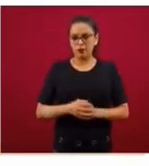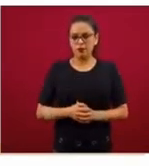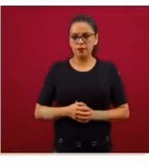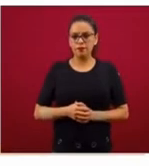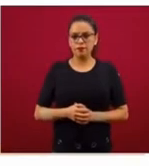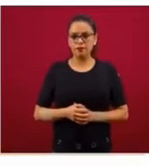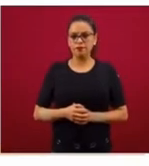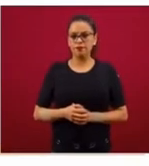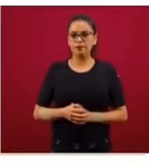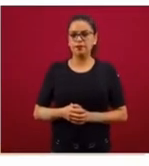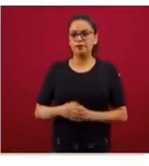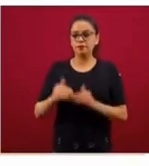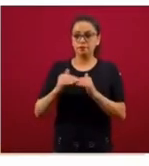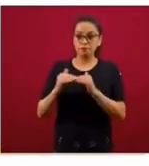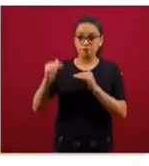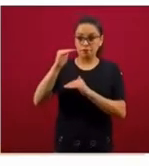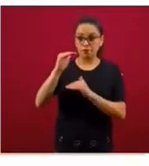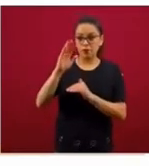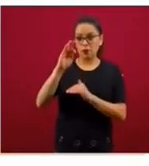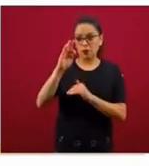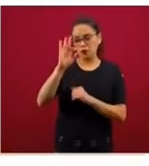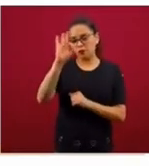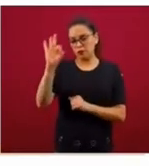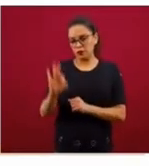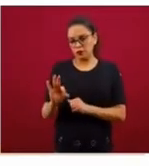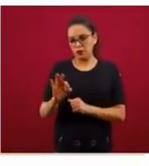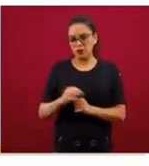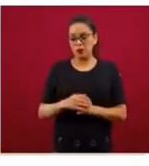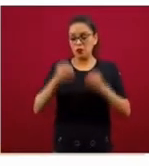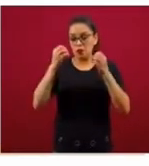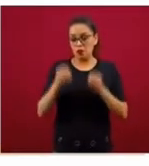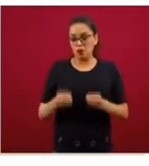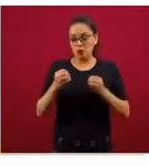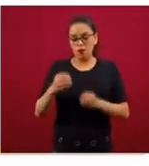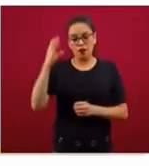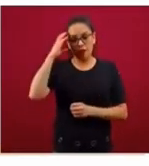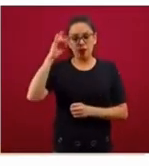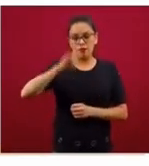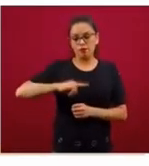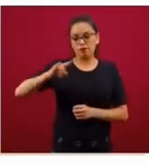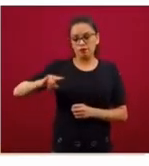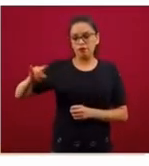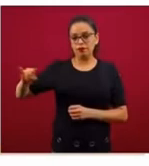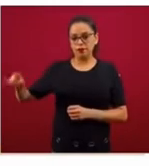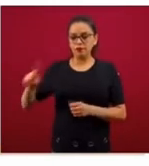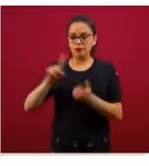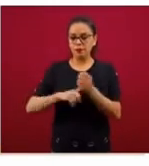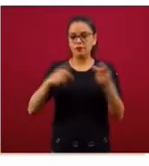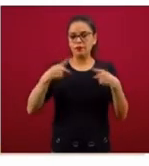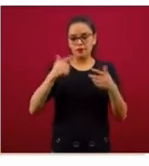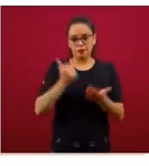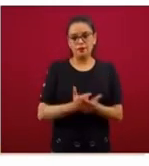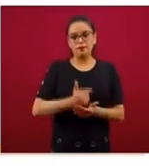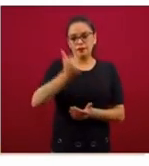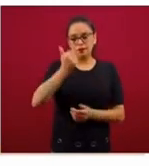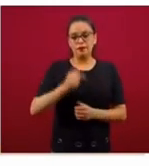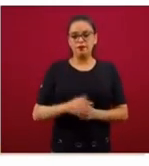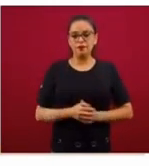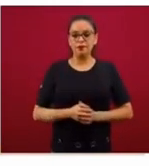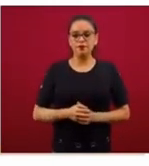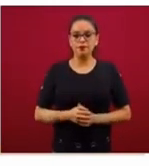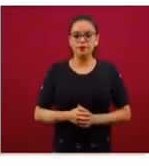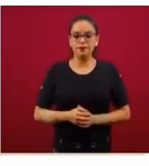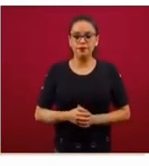arriba del 40% o arriba del 40% de ocupación de estas camas, ¿no? Vemos también cómo en su momento se